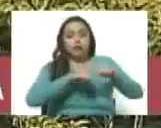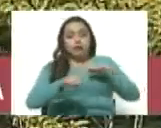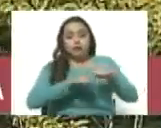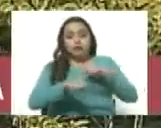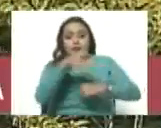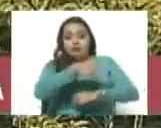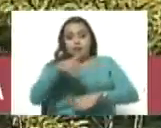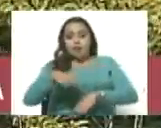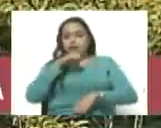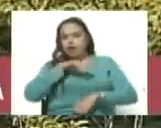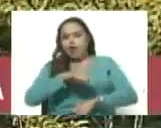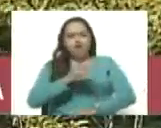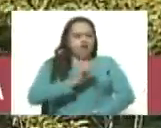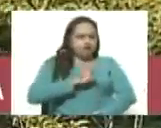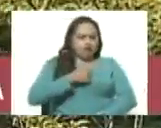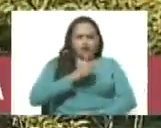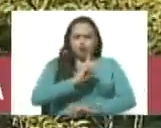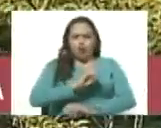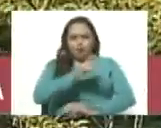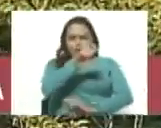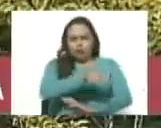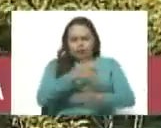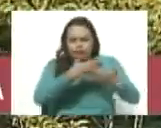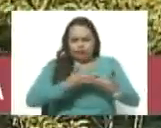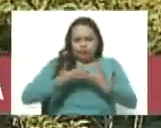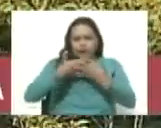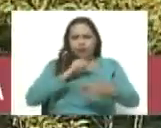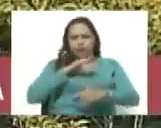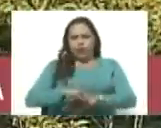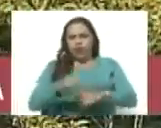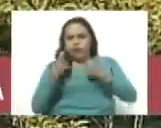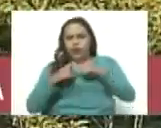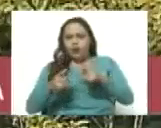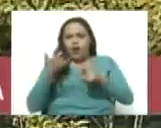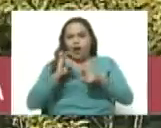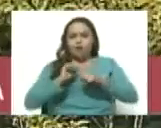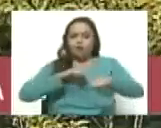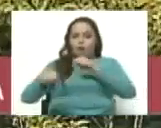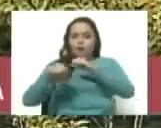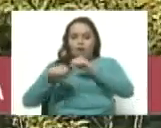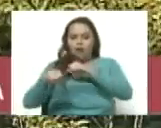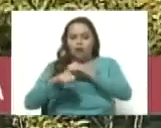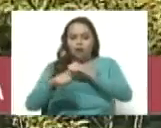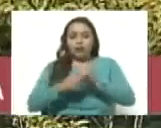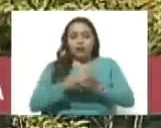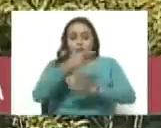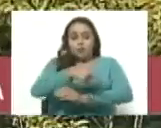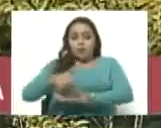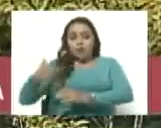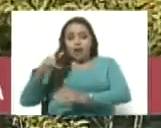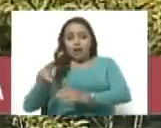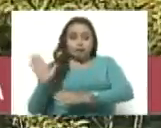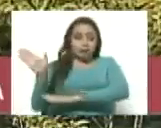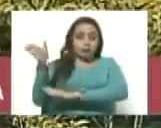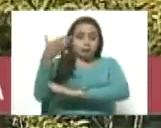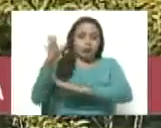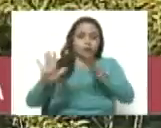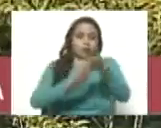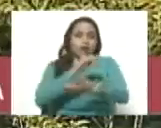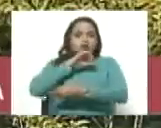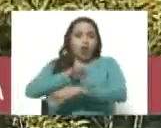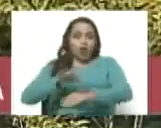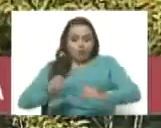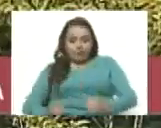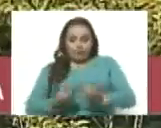soy periodista como tú pero hay un movimiento de historiadores que levantan la bandera de la historia insurgente y te aseguro